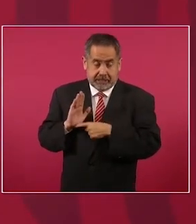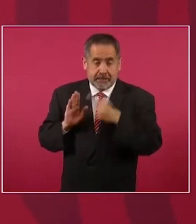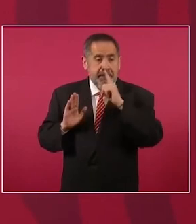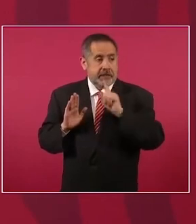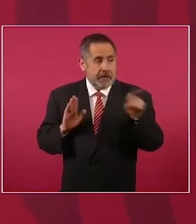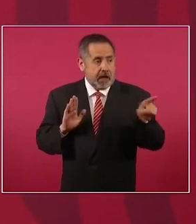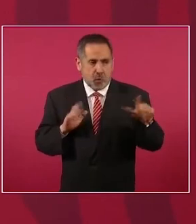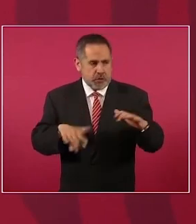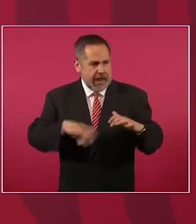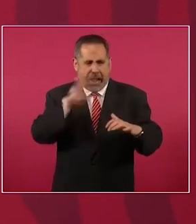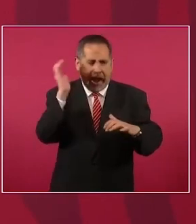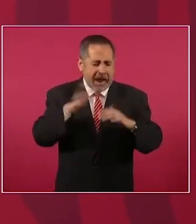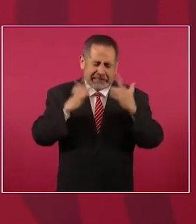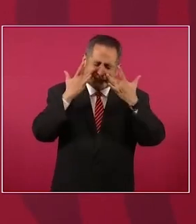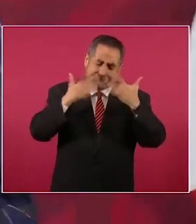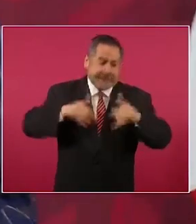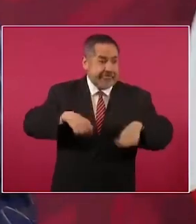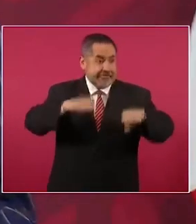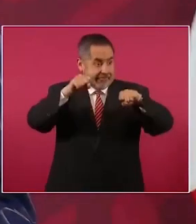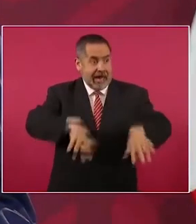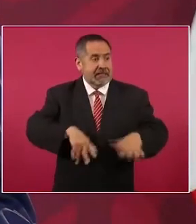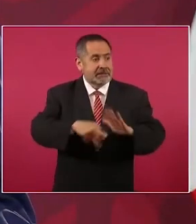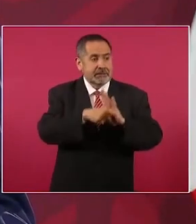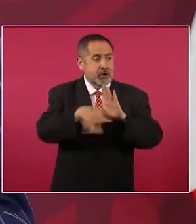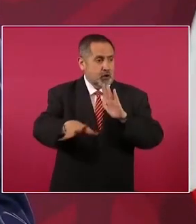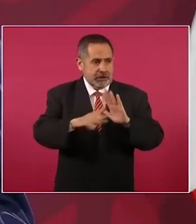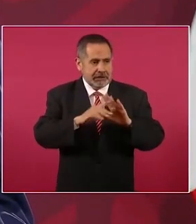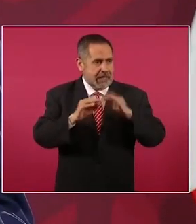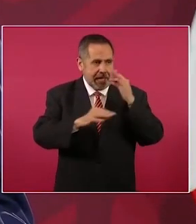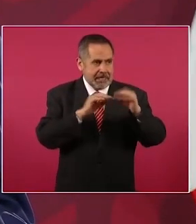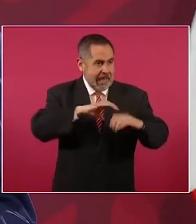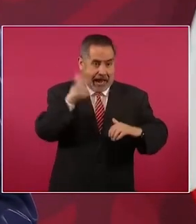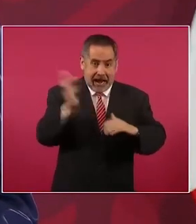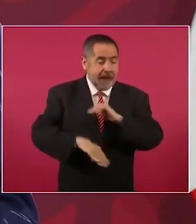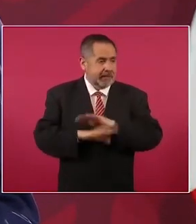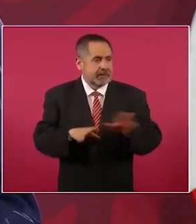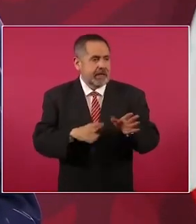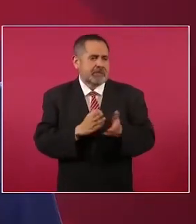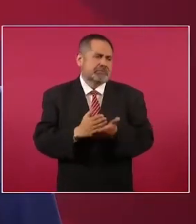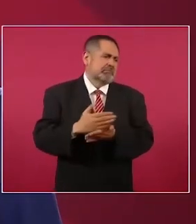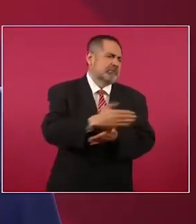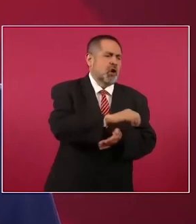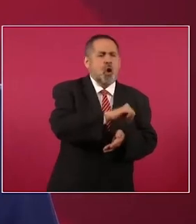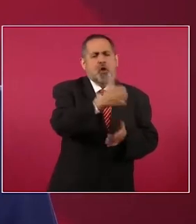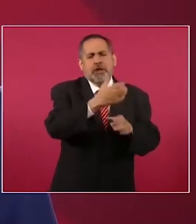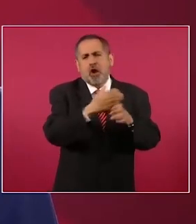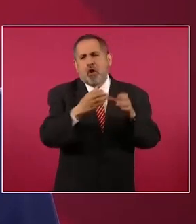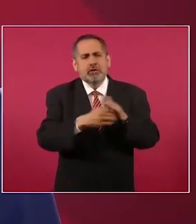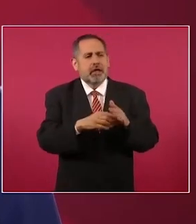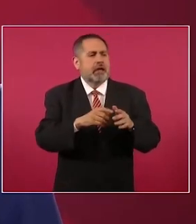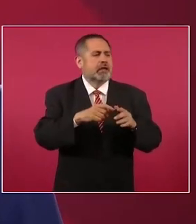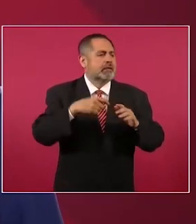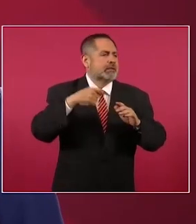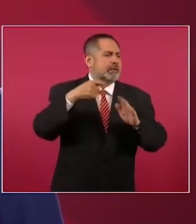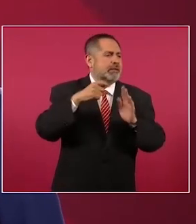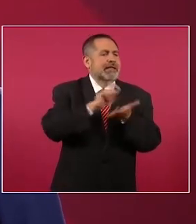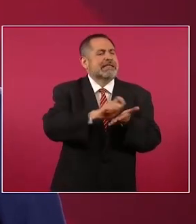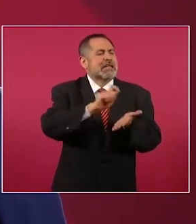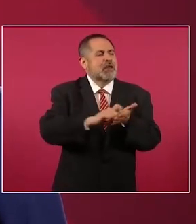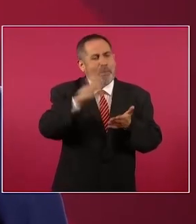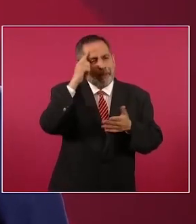se retira del periodismo y se dedica a hacer guiones para